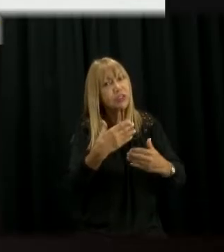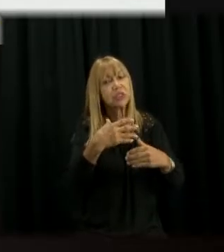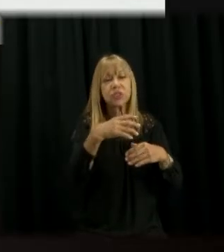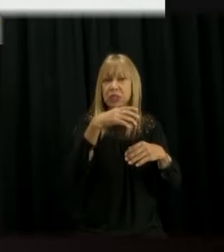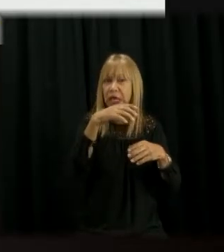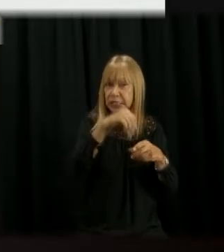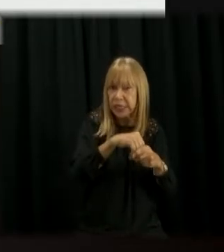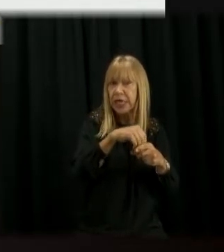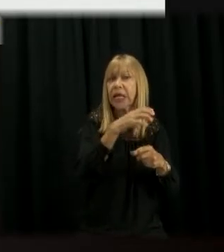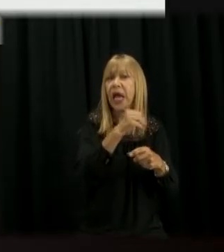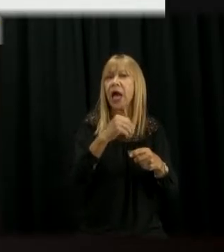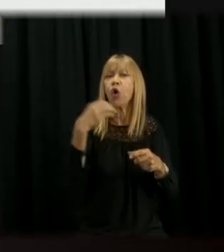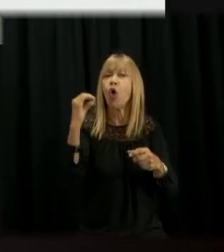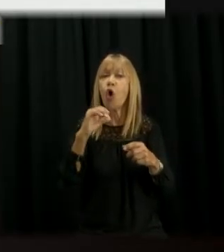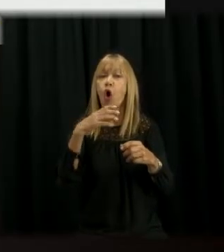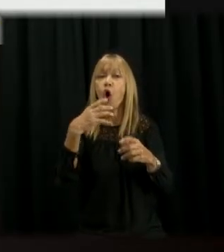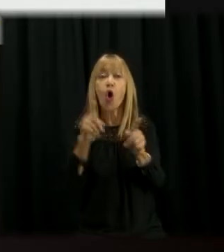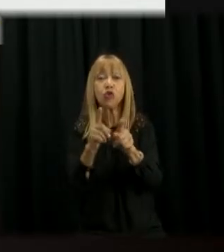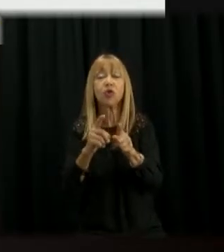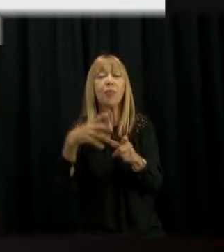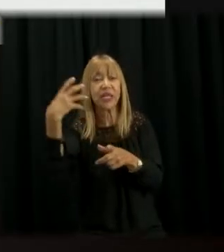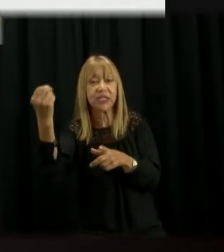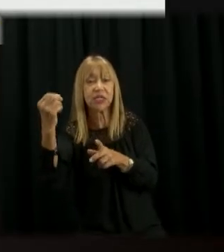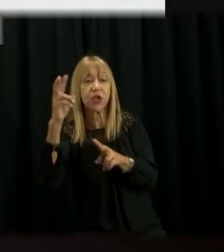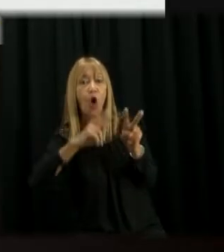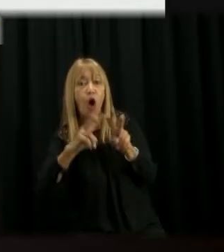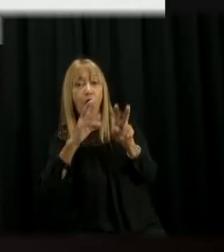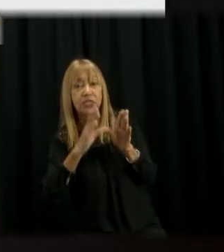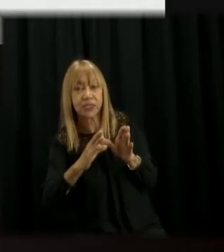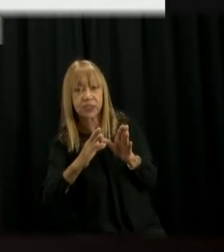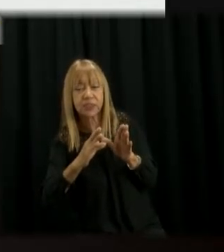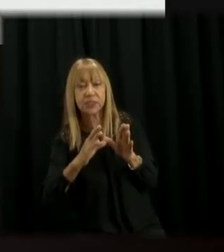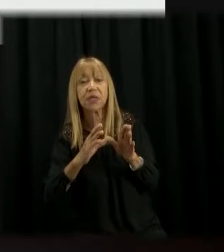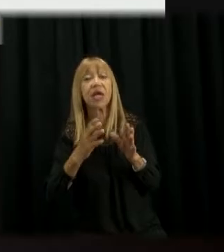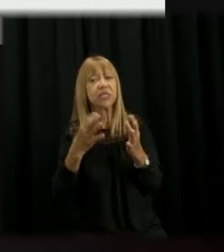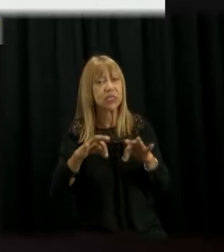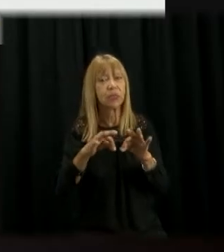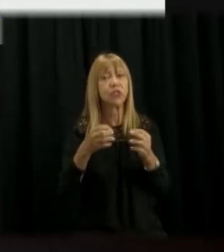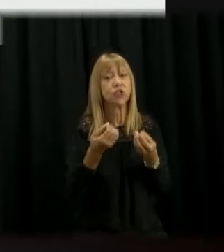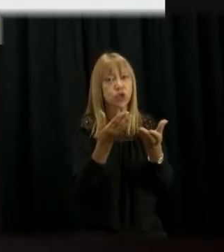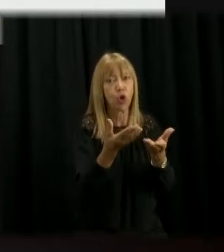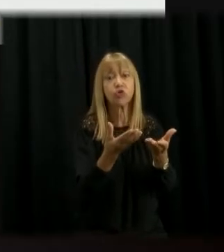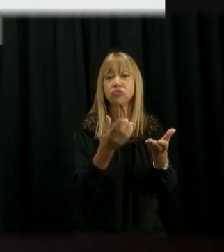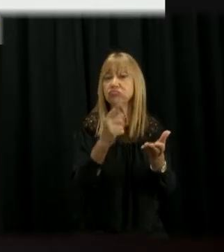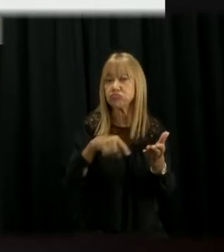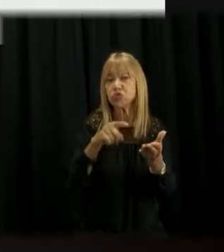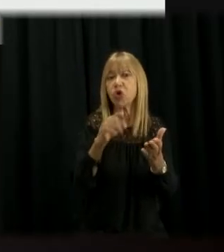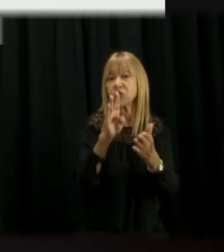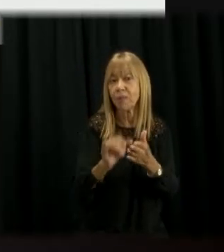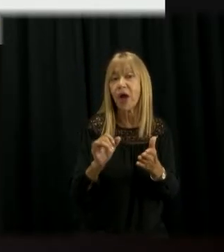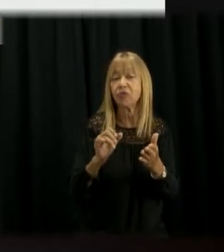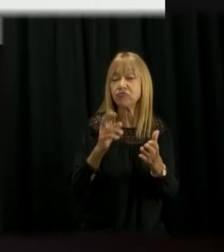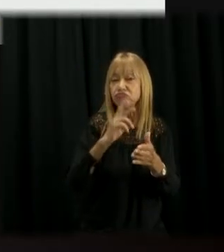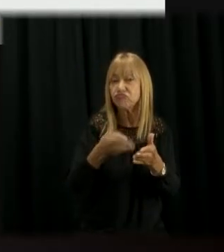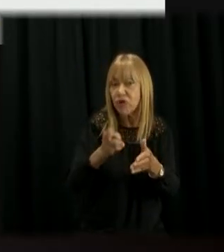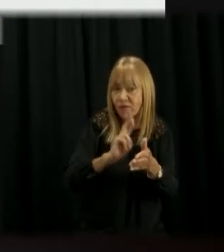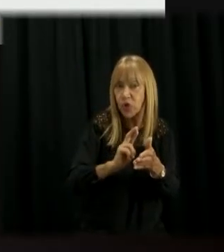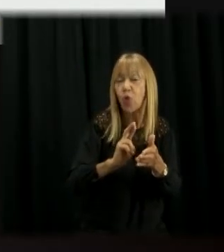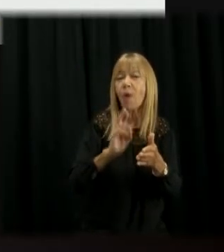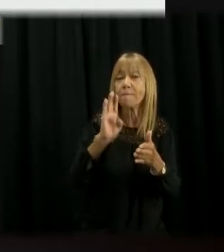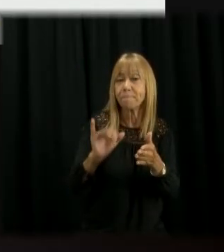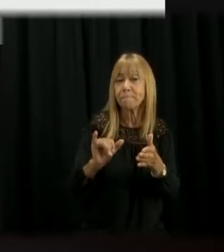muy importante interno, pero también externo por los auditores externos. Cualquier divulgación va a